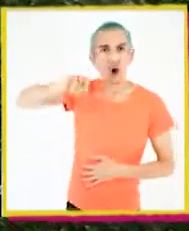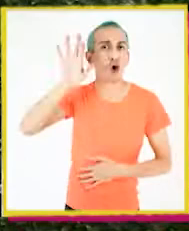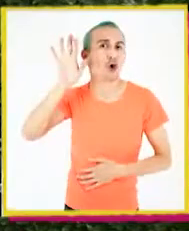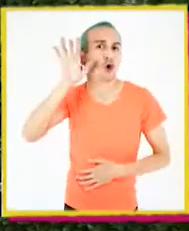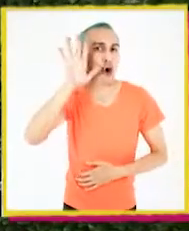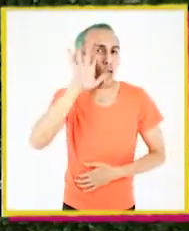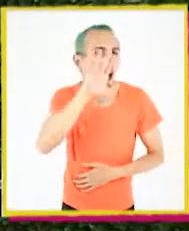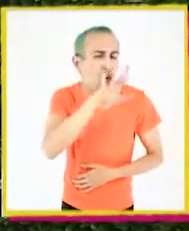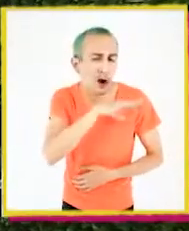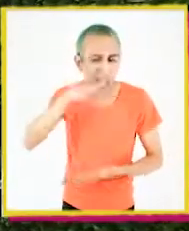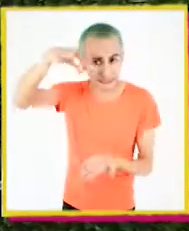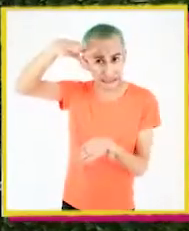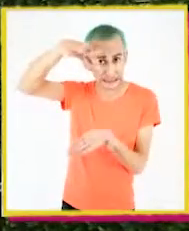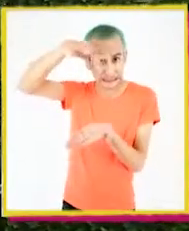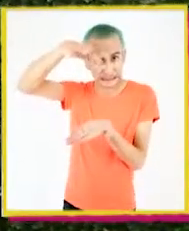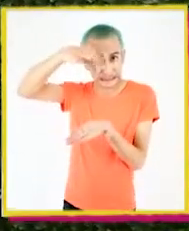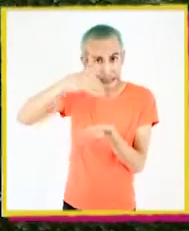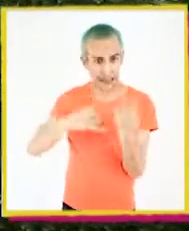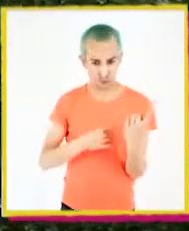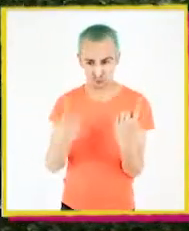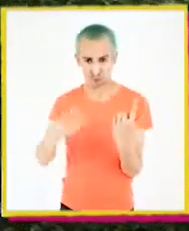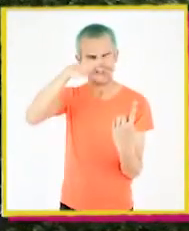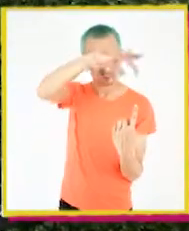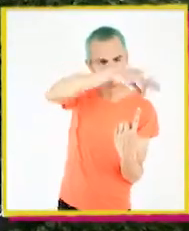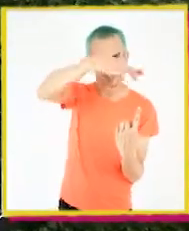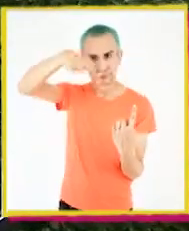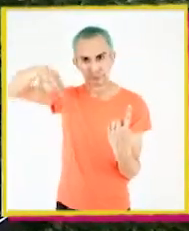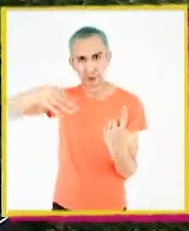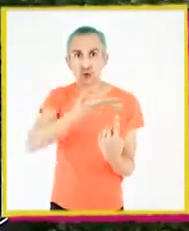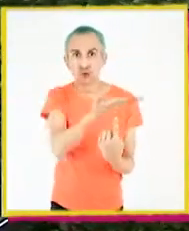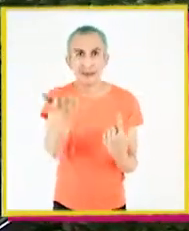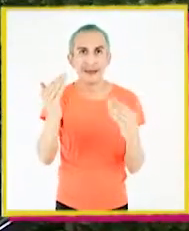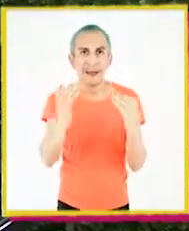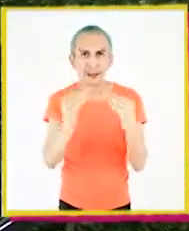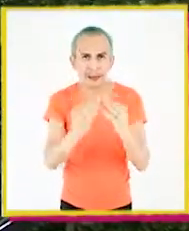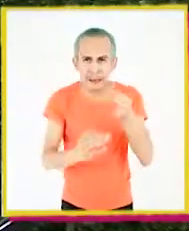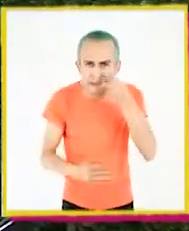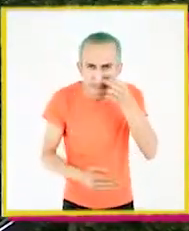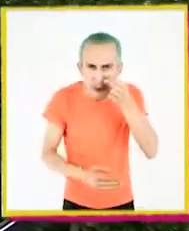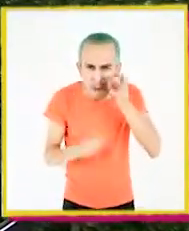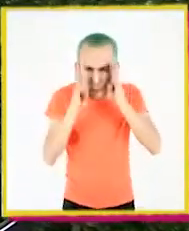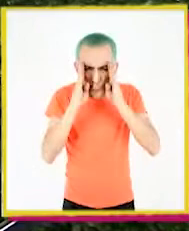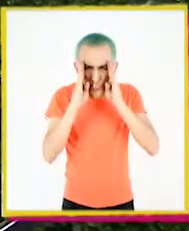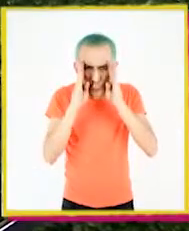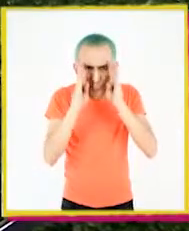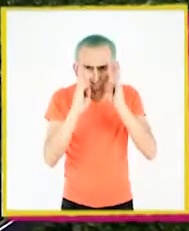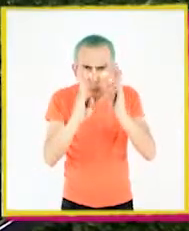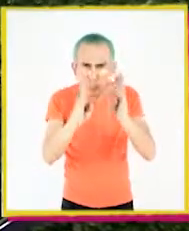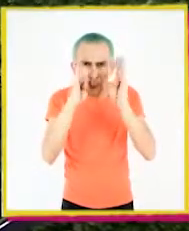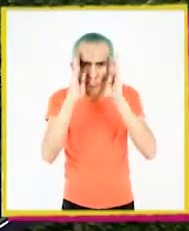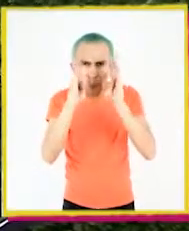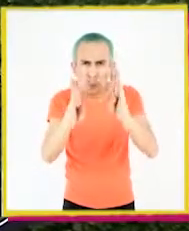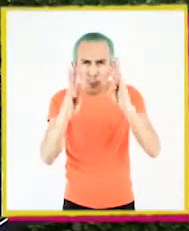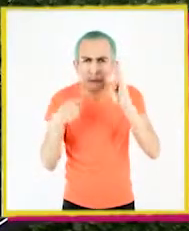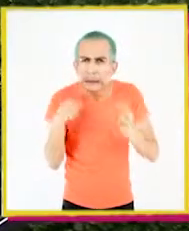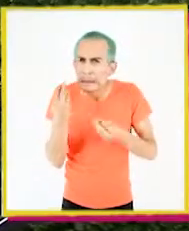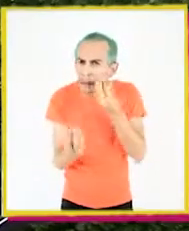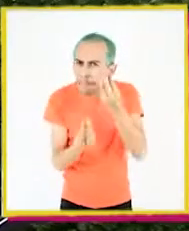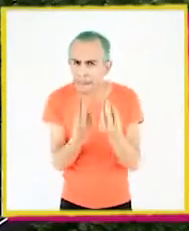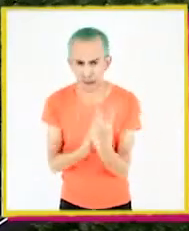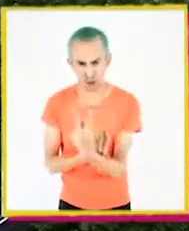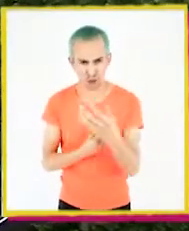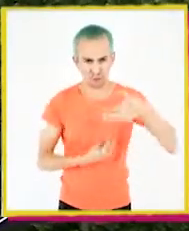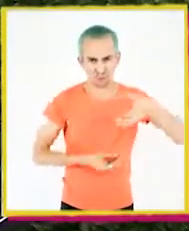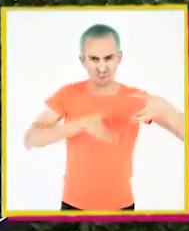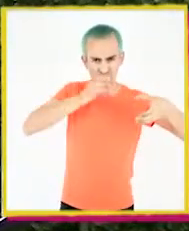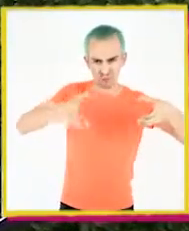de tinta de este colorante en cada uno. Y ustedes en sus casas deben observar atentamente qué es lo que ocurre